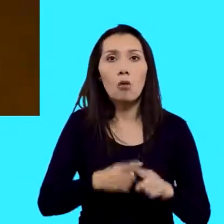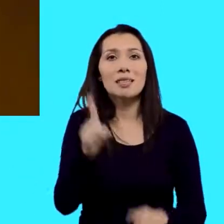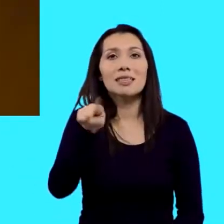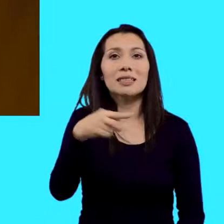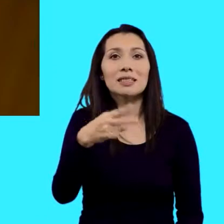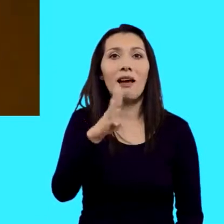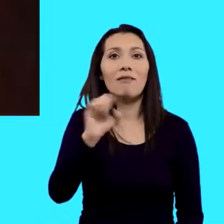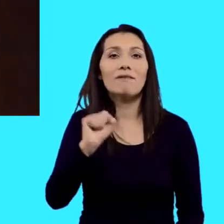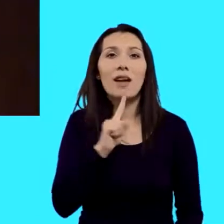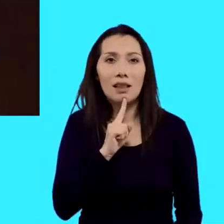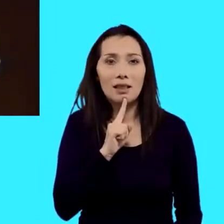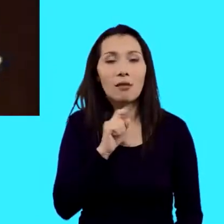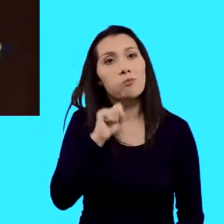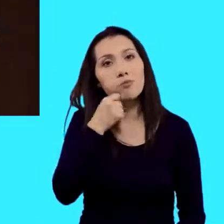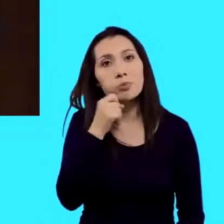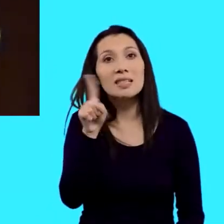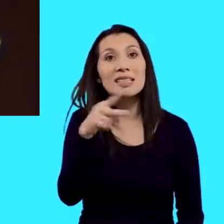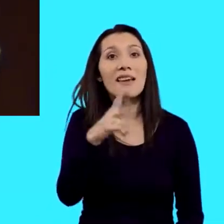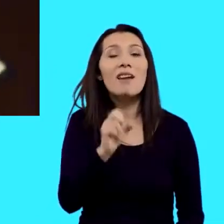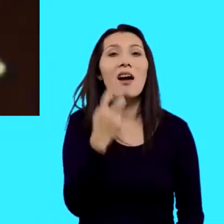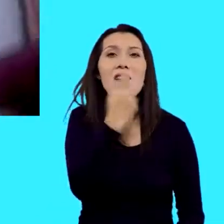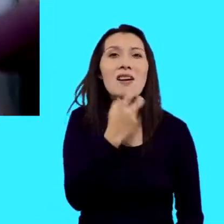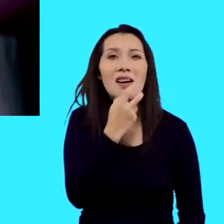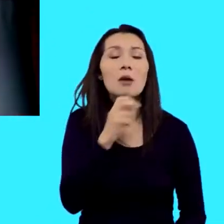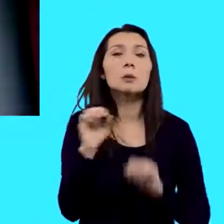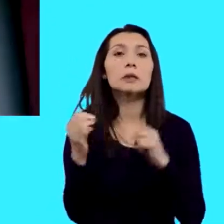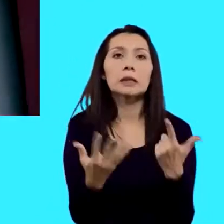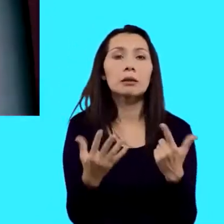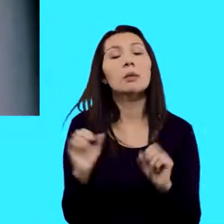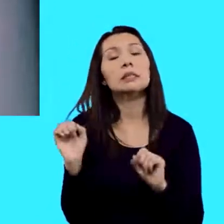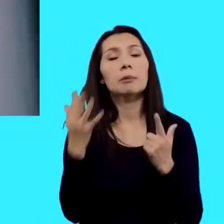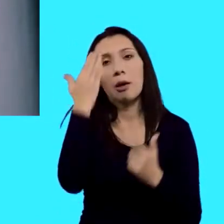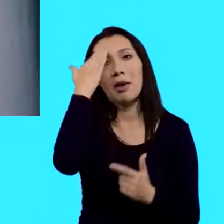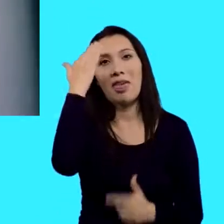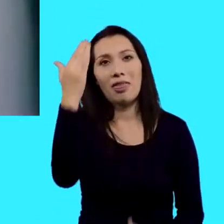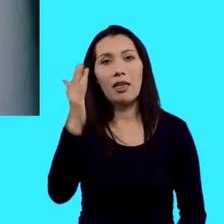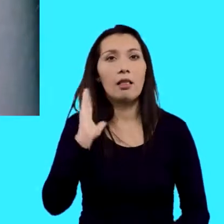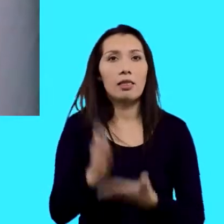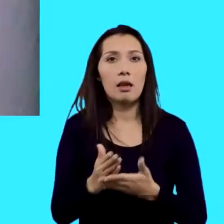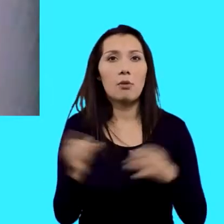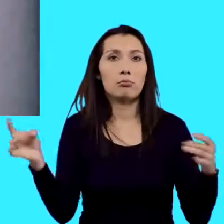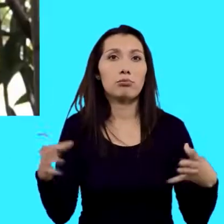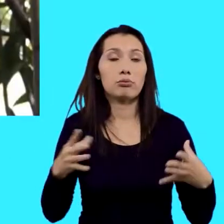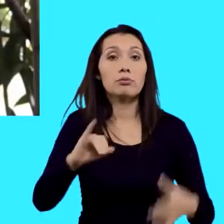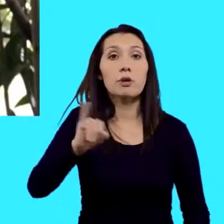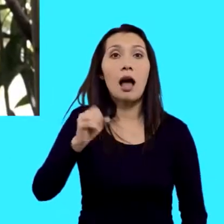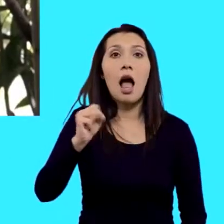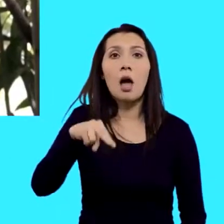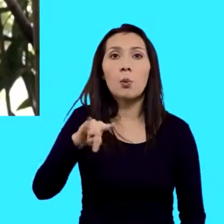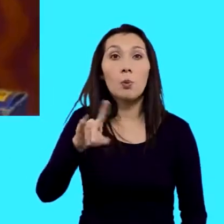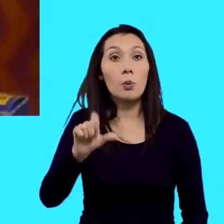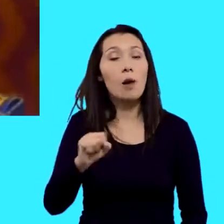Shabbat, porque Sheva en hebreo es 7 y el séptimo día terminó y descansó. En